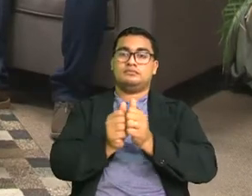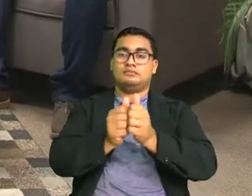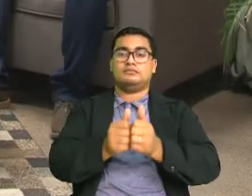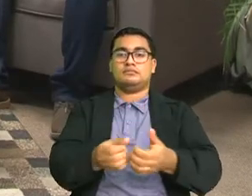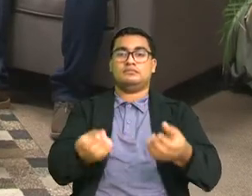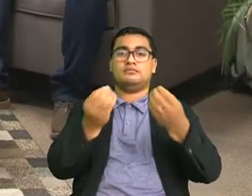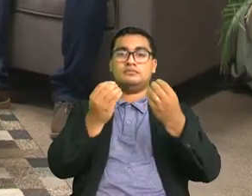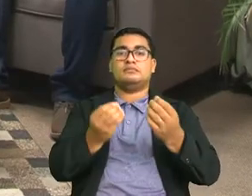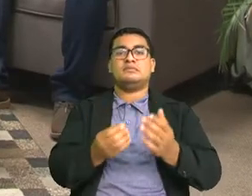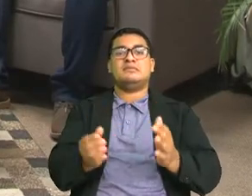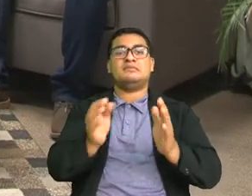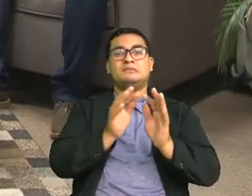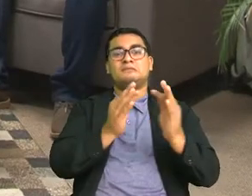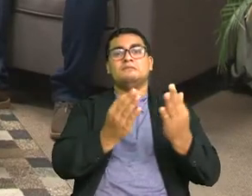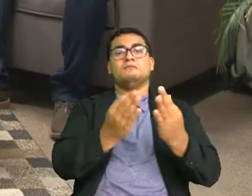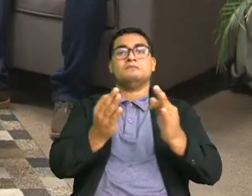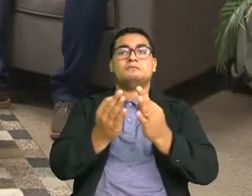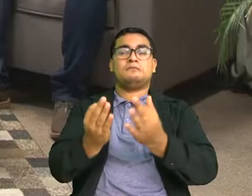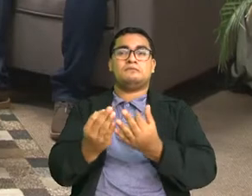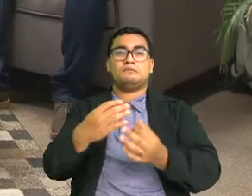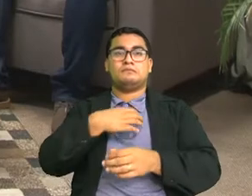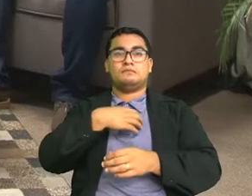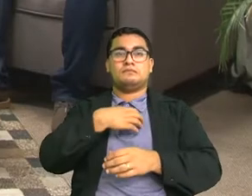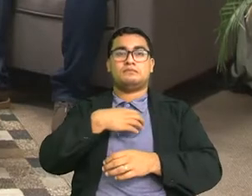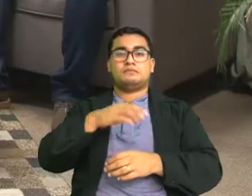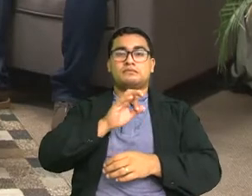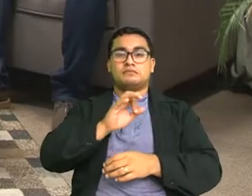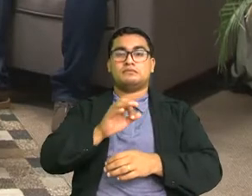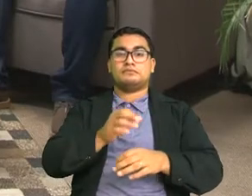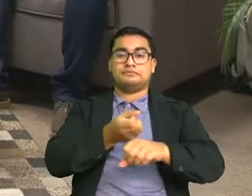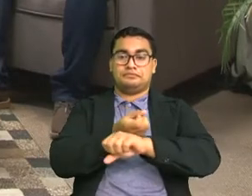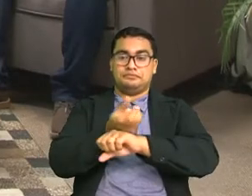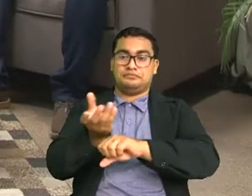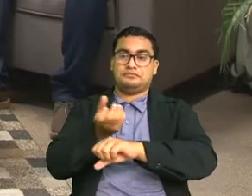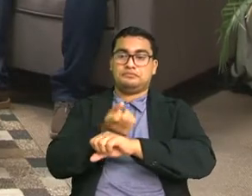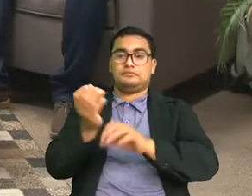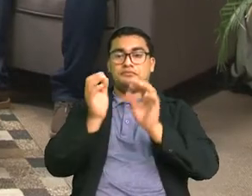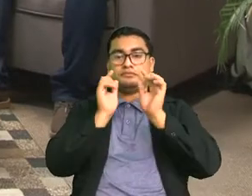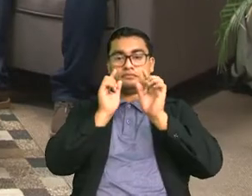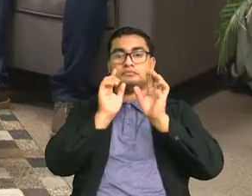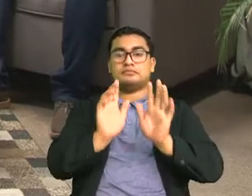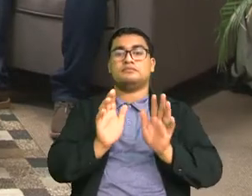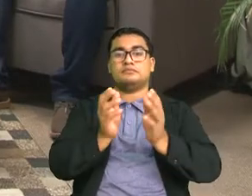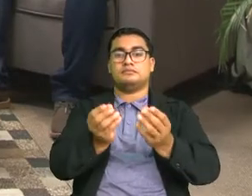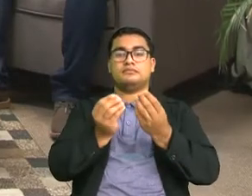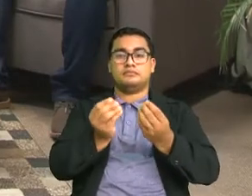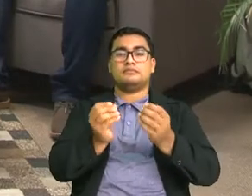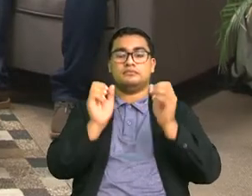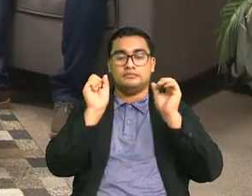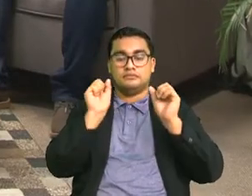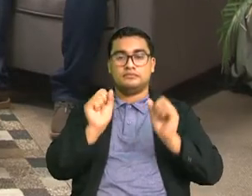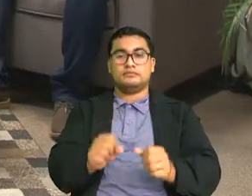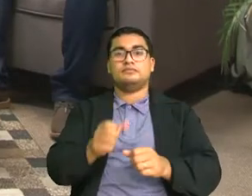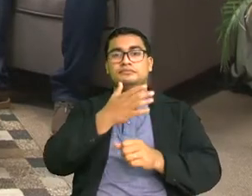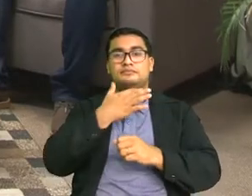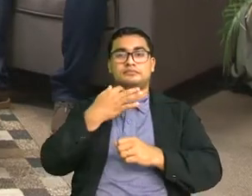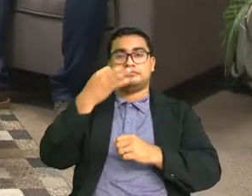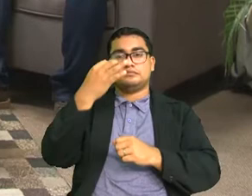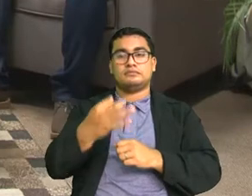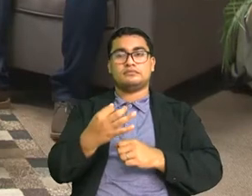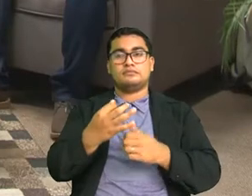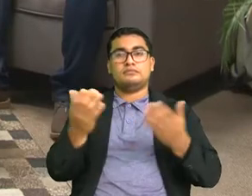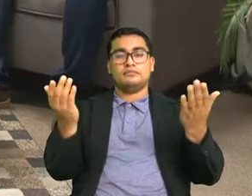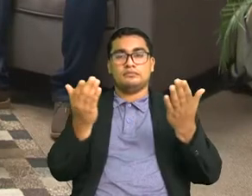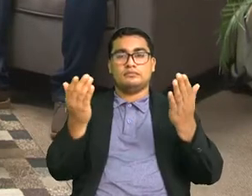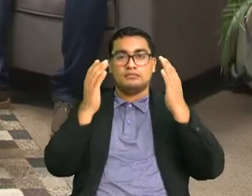familias en su finca tratando de llevar las recomendaciones técnicas para que para que tuviéramos ahí aseguramos un